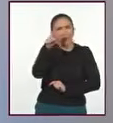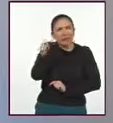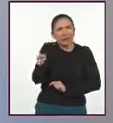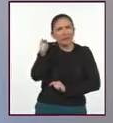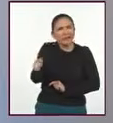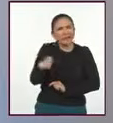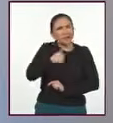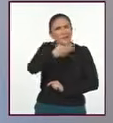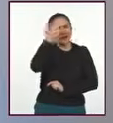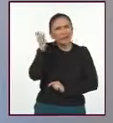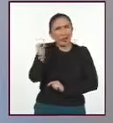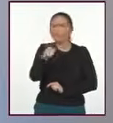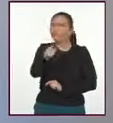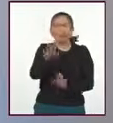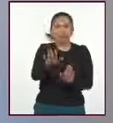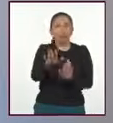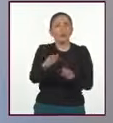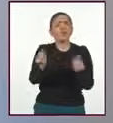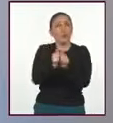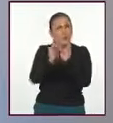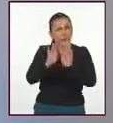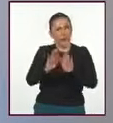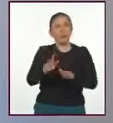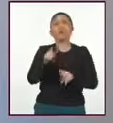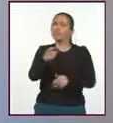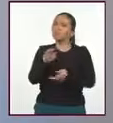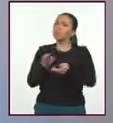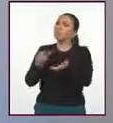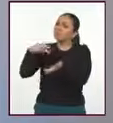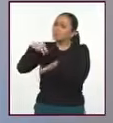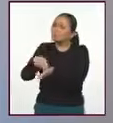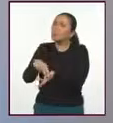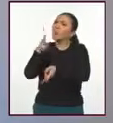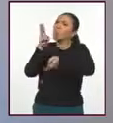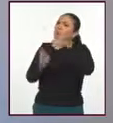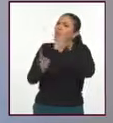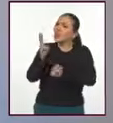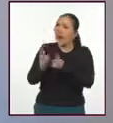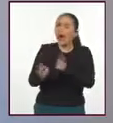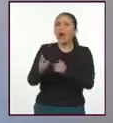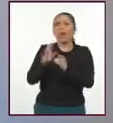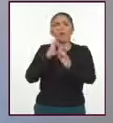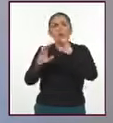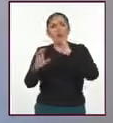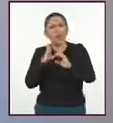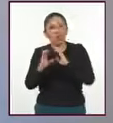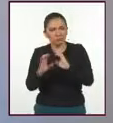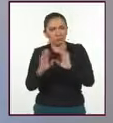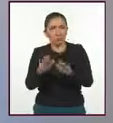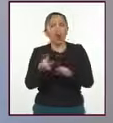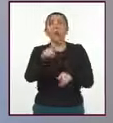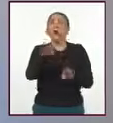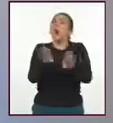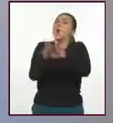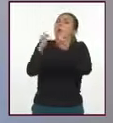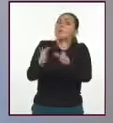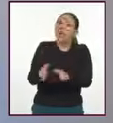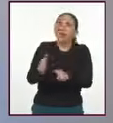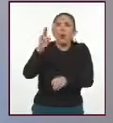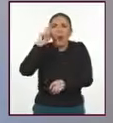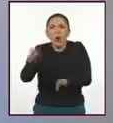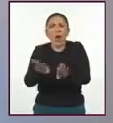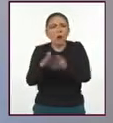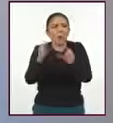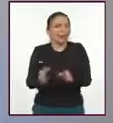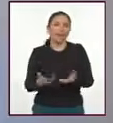y con franqueza, abriendo el espacio oportuno para hablar, esto evidentemente no nada más como, oye, ¿cómo estás? O hola, ¿cómo estás? Esto